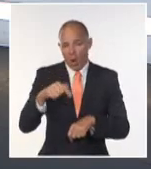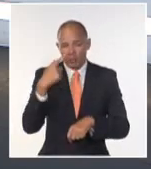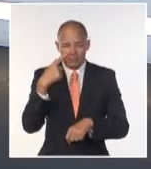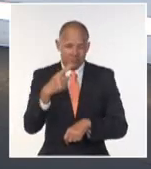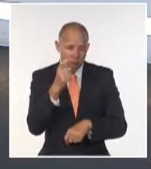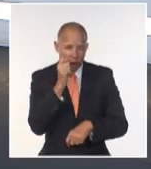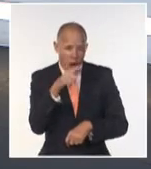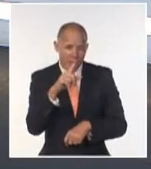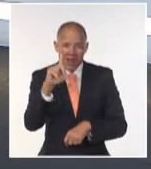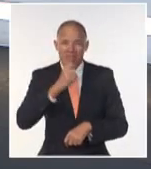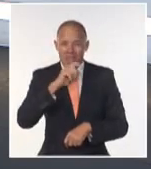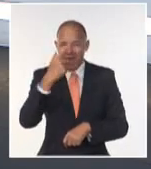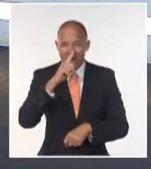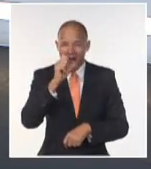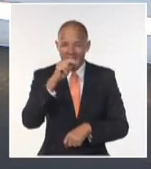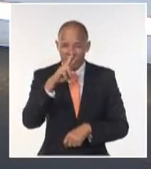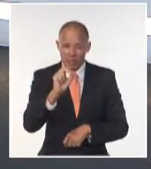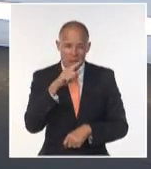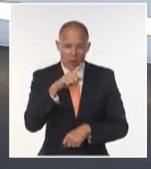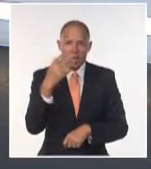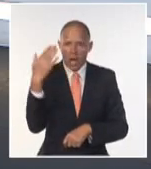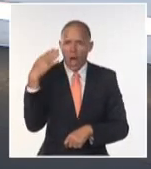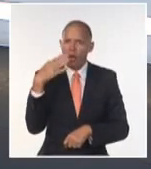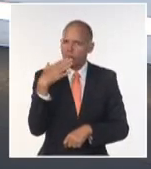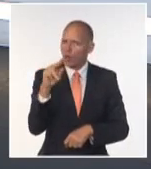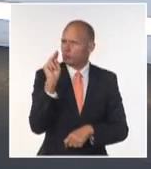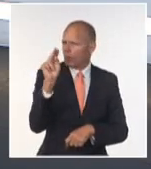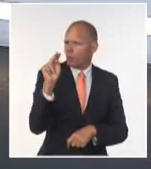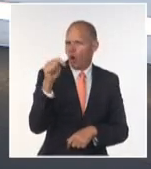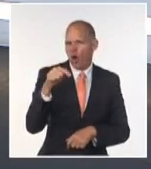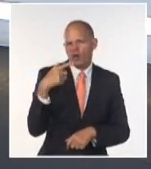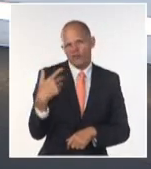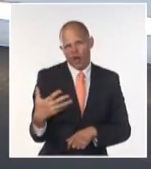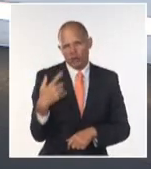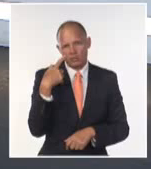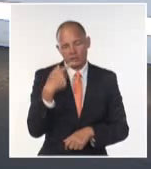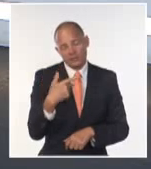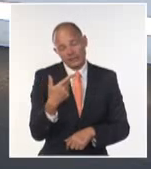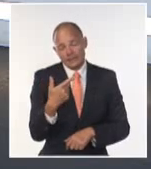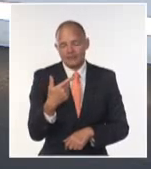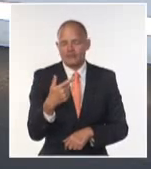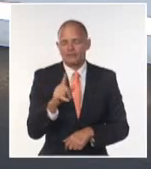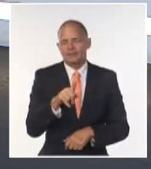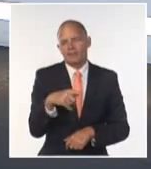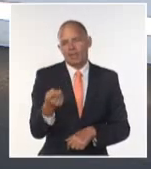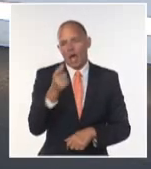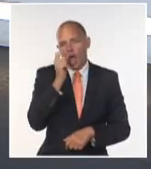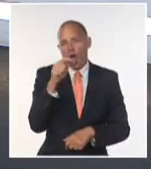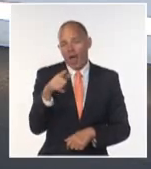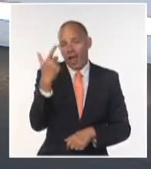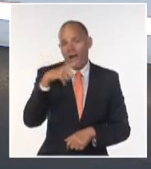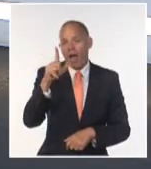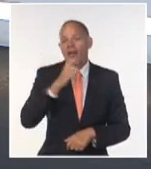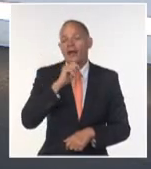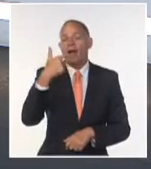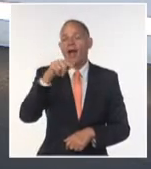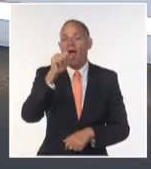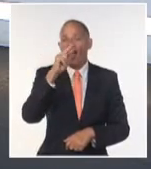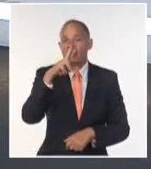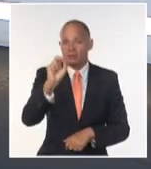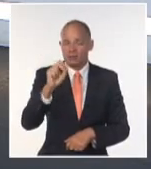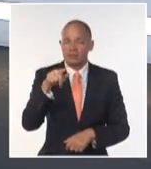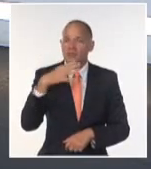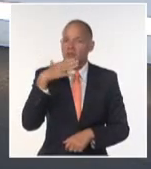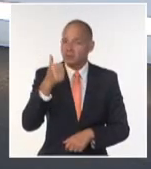dominante ni con el control que le caracteriza desde el box en cambio Alejandro Meneses ha mantenido en un puño solamente ha